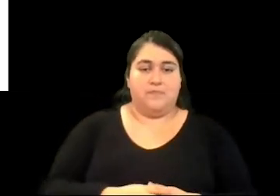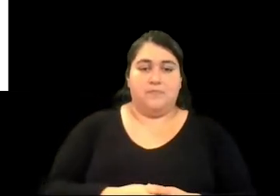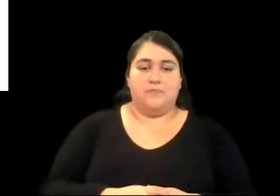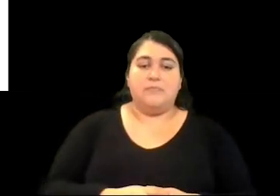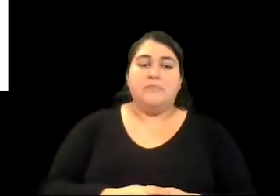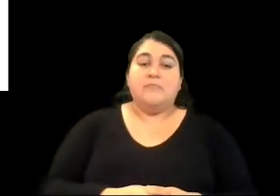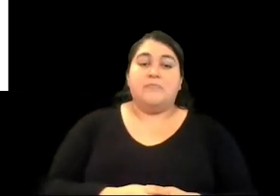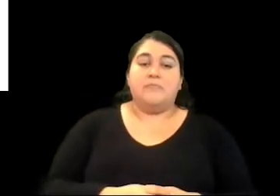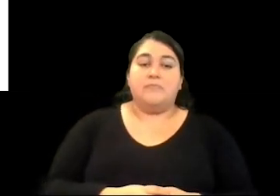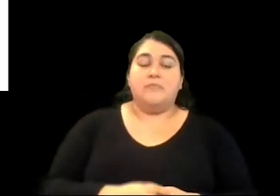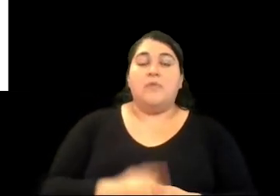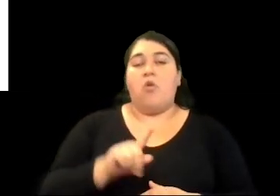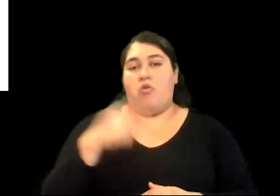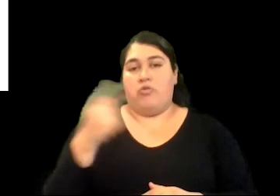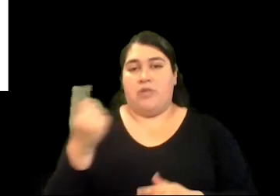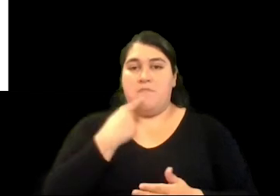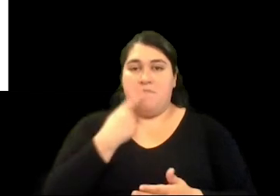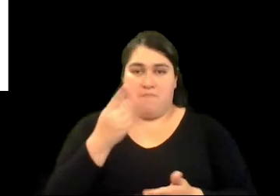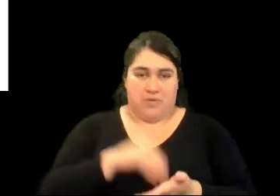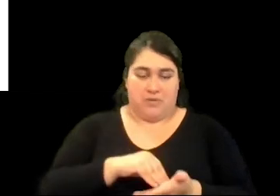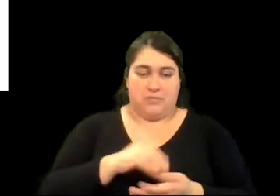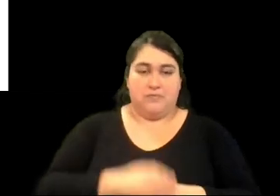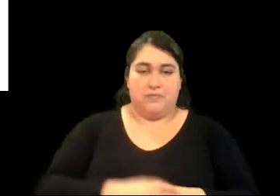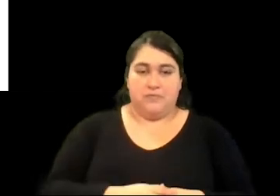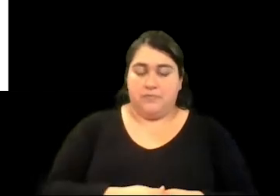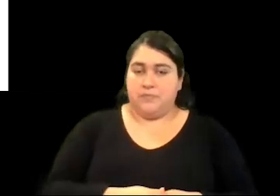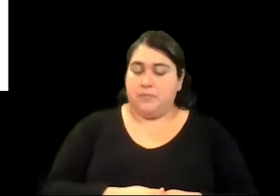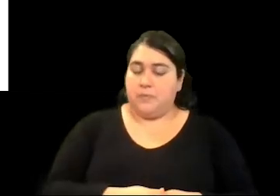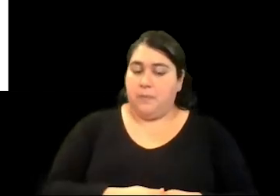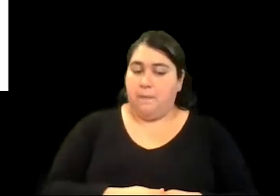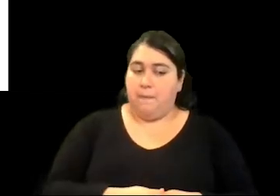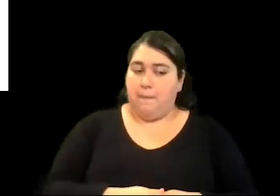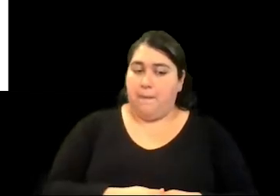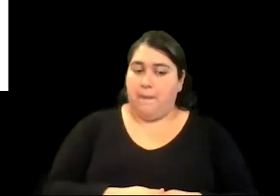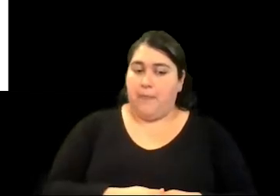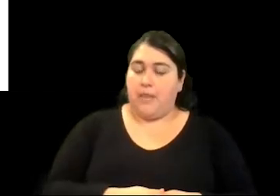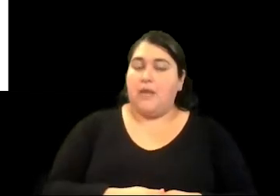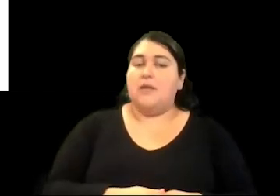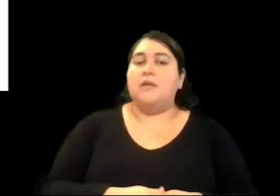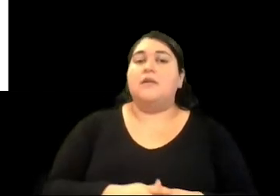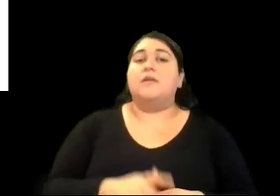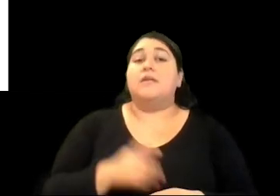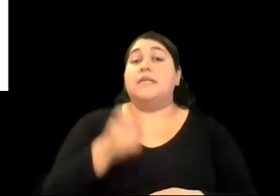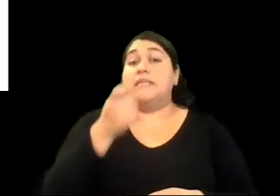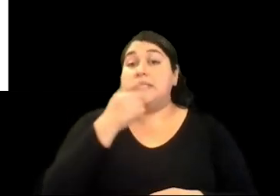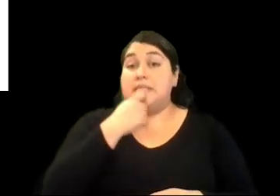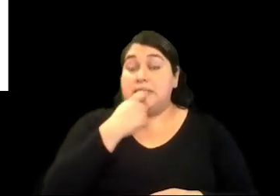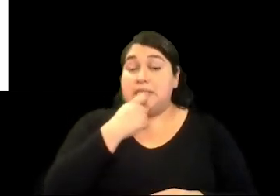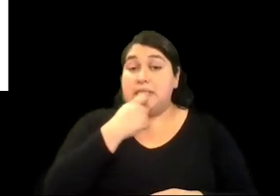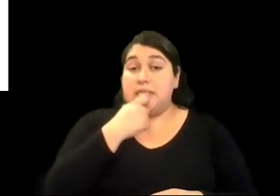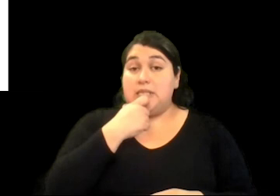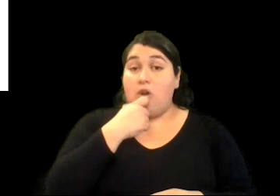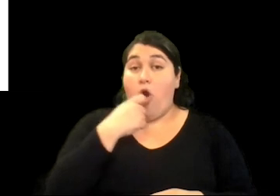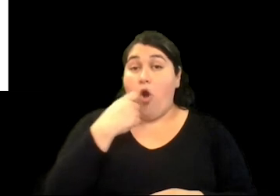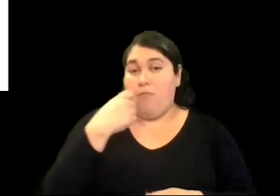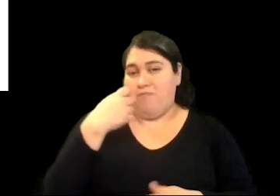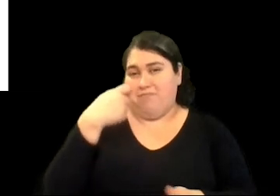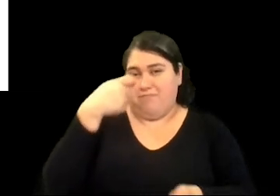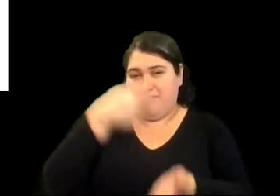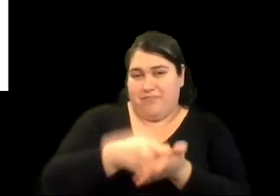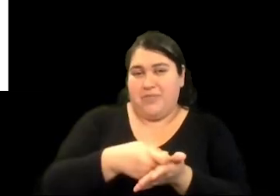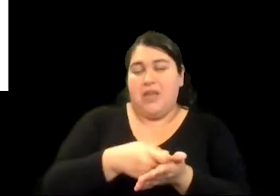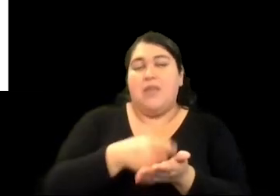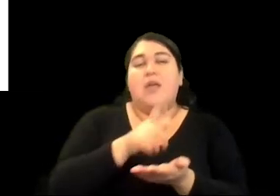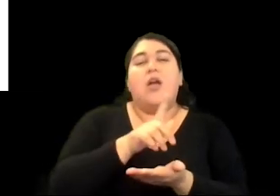Te leo otra. En el caso de haber Gracias. En el caso de haber cancelado una obligación por medio de compensaciones antes